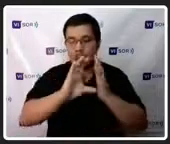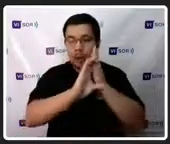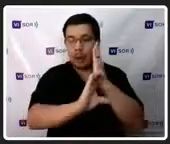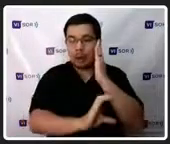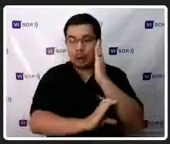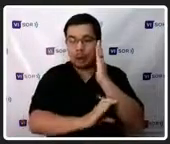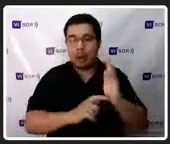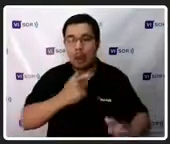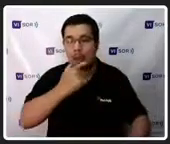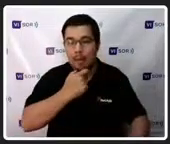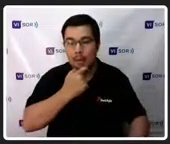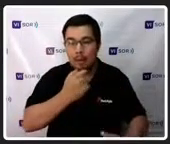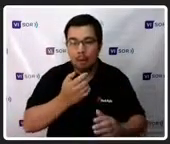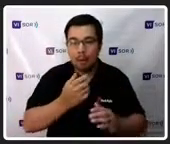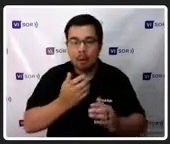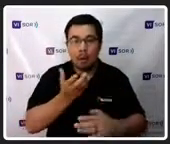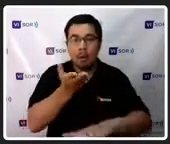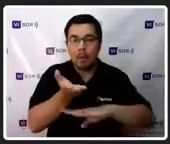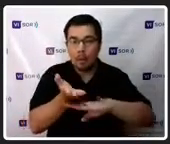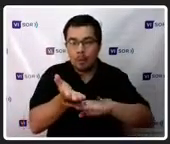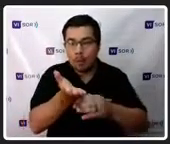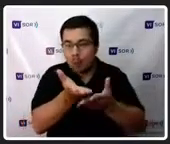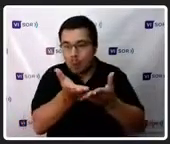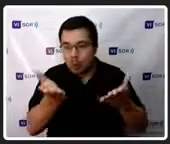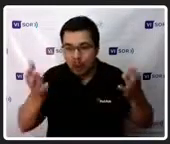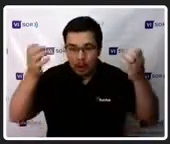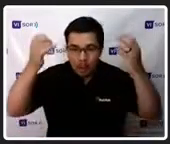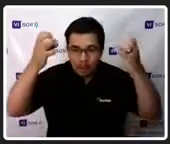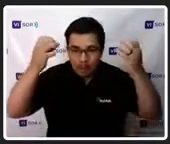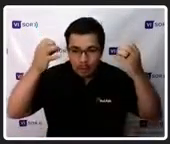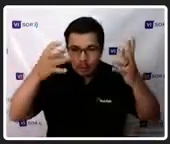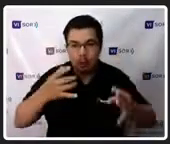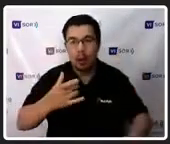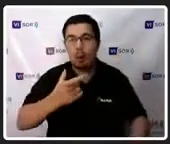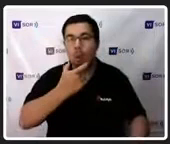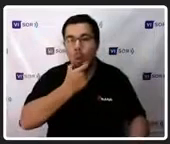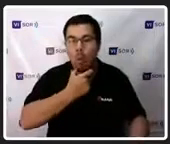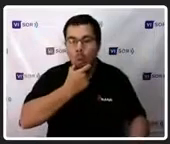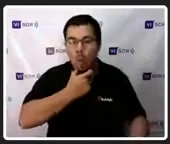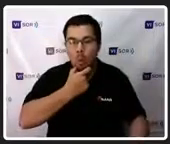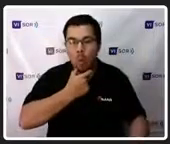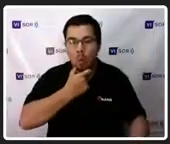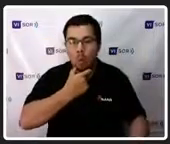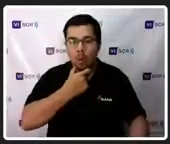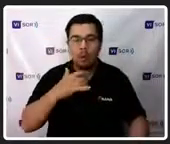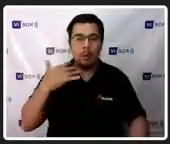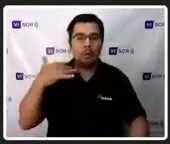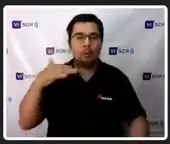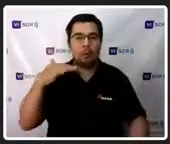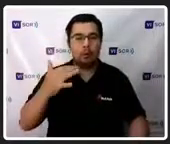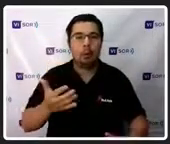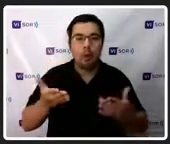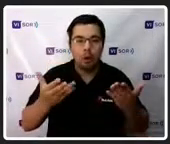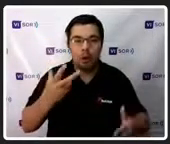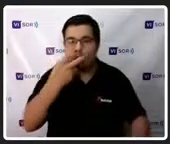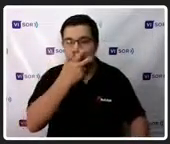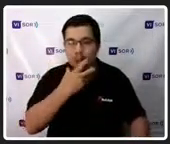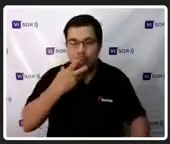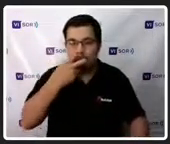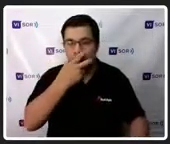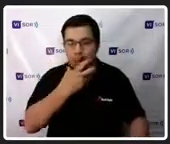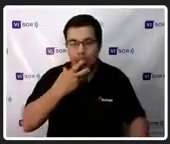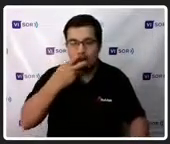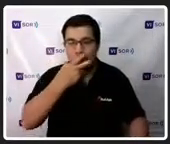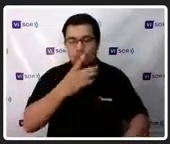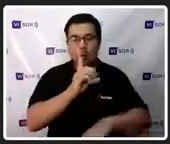un inglés elemental, ¿ya? Y así con ese idioma, nosotros, nuestros docentes son capaces de poder, ¿no es